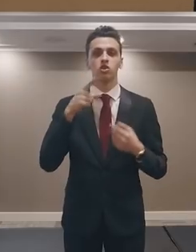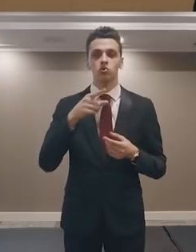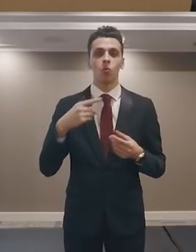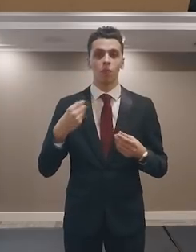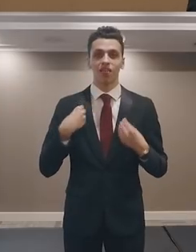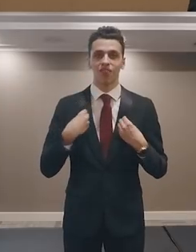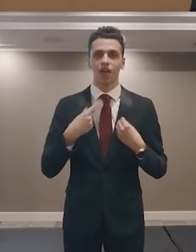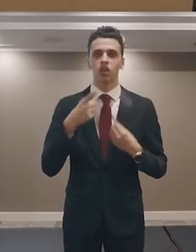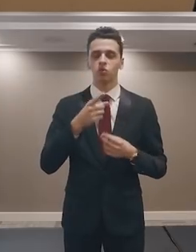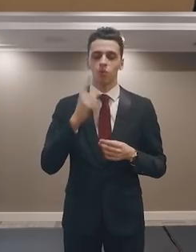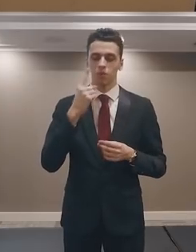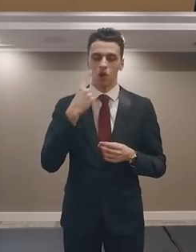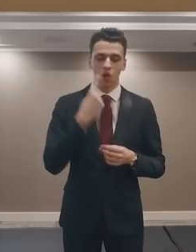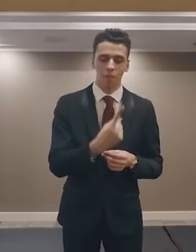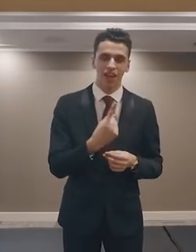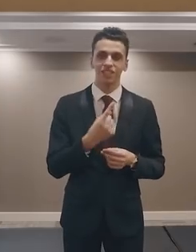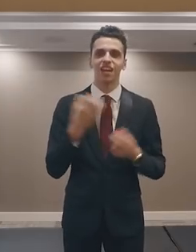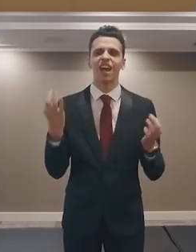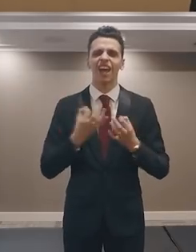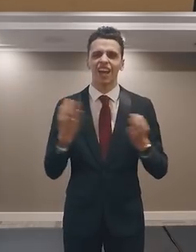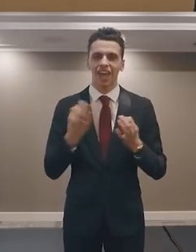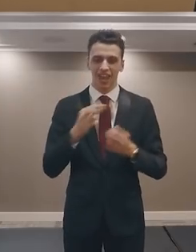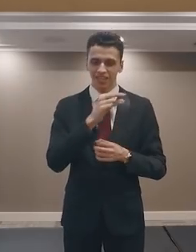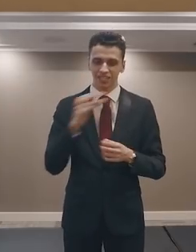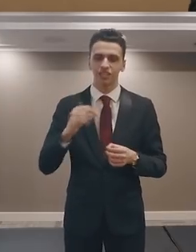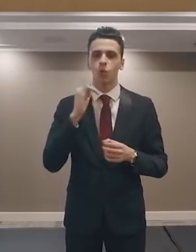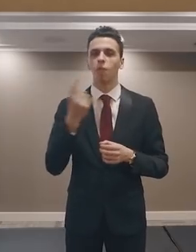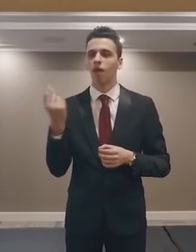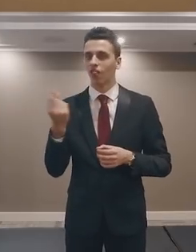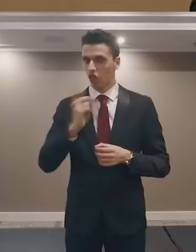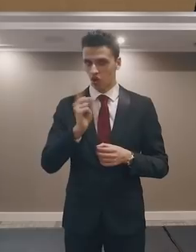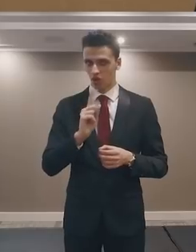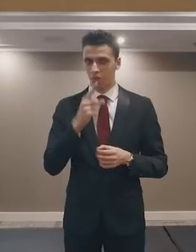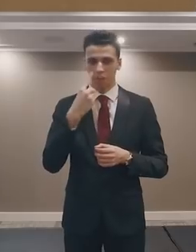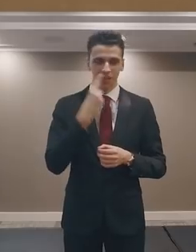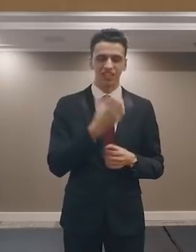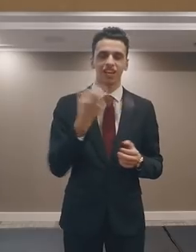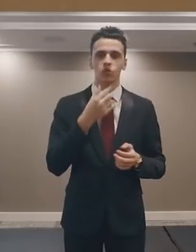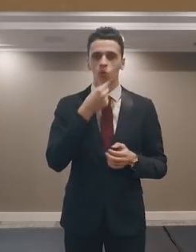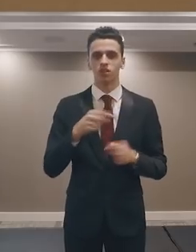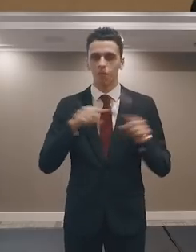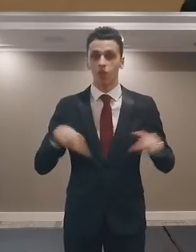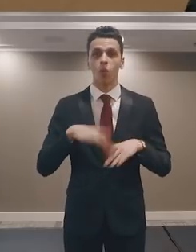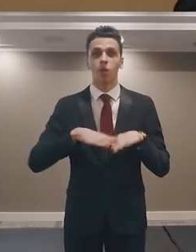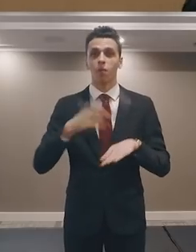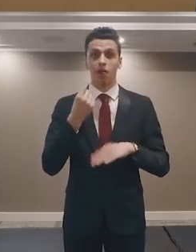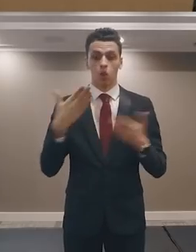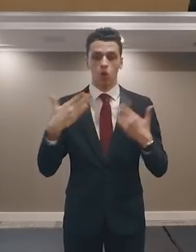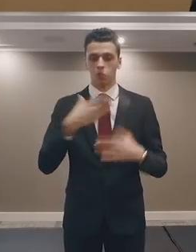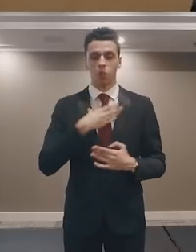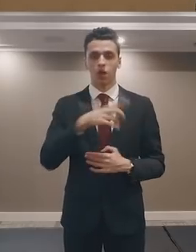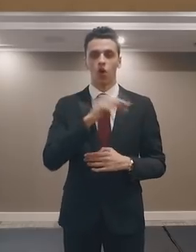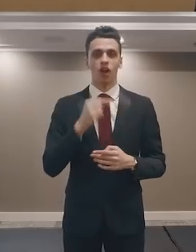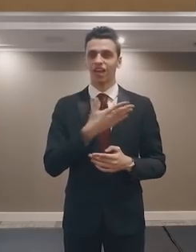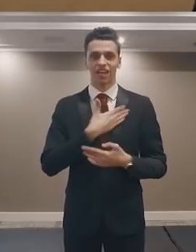lo que vale aquí en españa se trata de a ver a ver a ver sandwich mixto 3 euros esto está muy visto por favor con patatas se cobran aparte